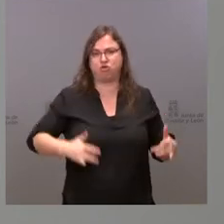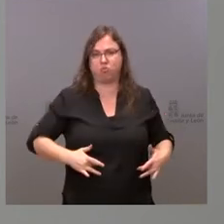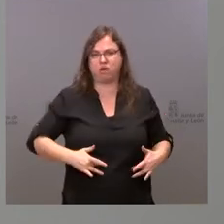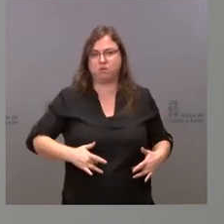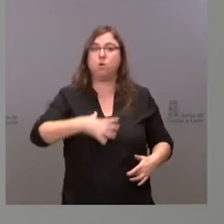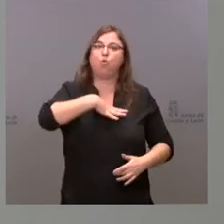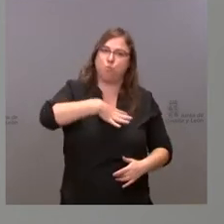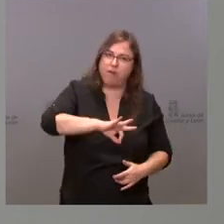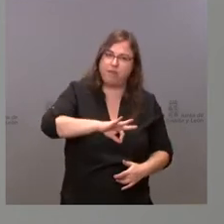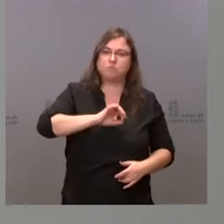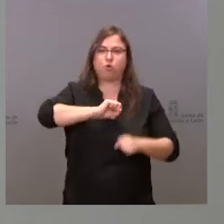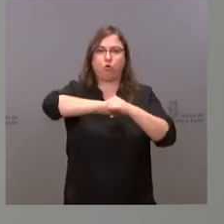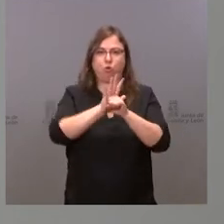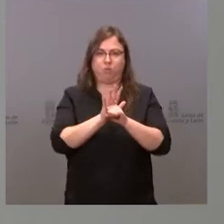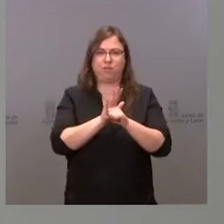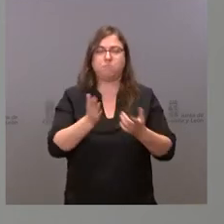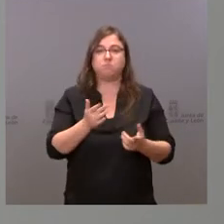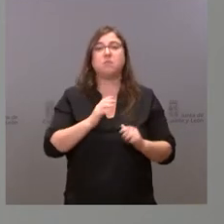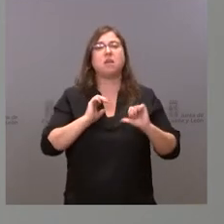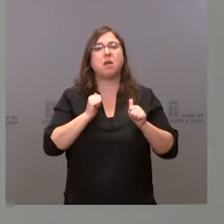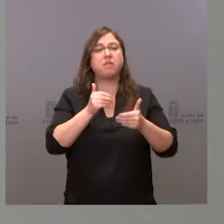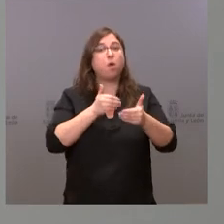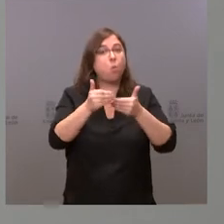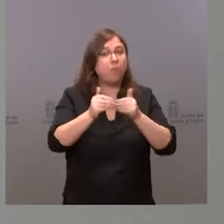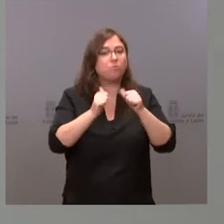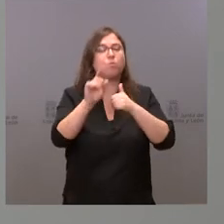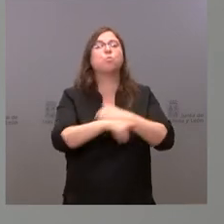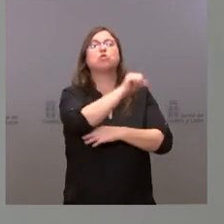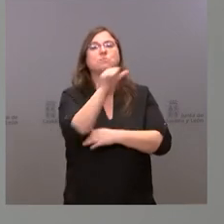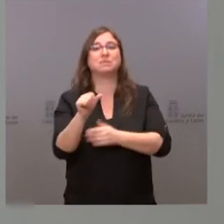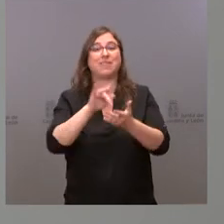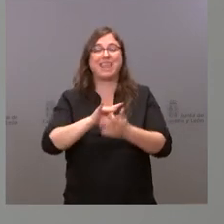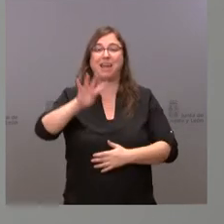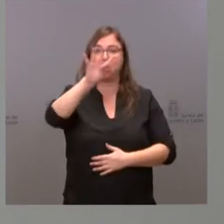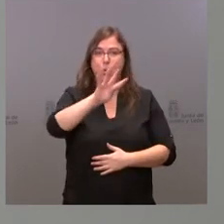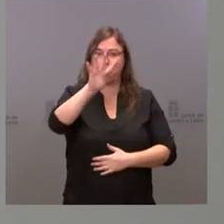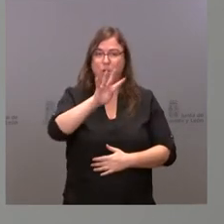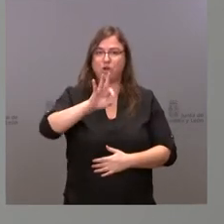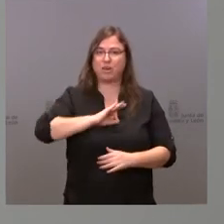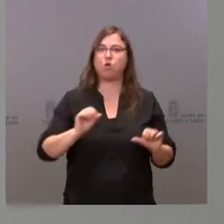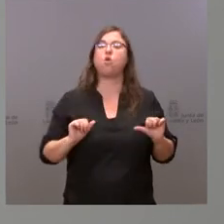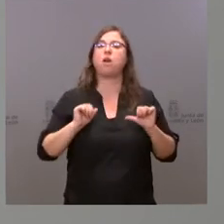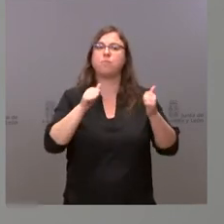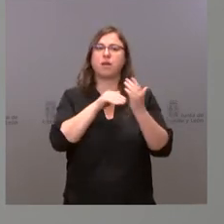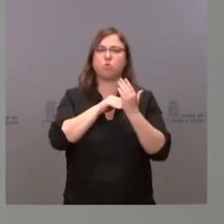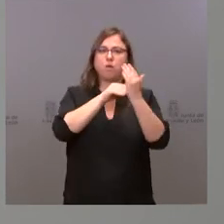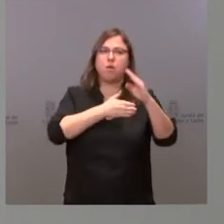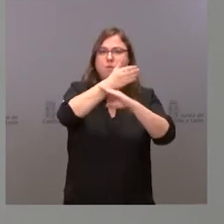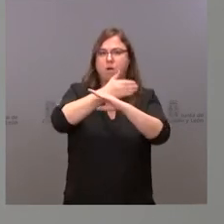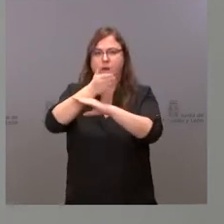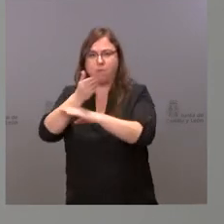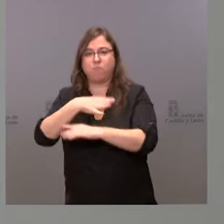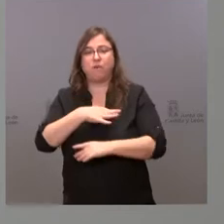infección por el coronavirus se empezarán a trabajar como digo la próxima semana el día 4 de enero y estarán